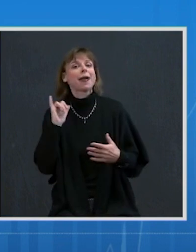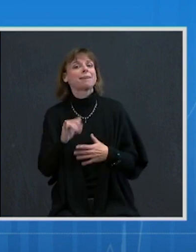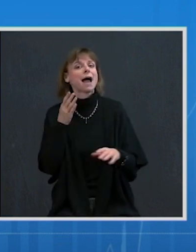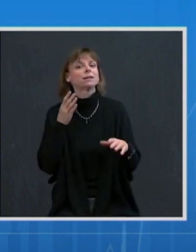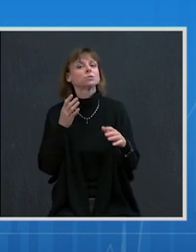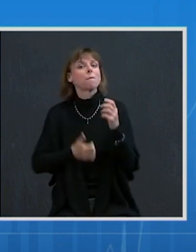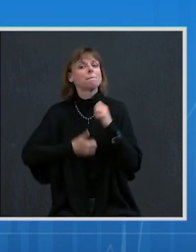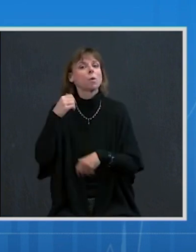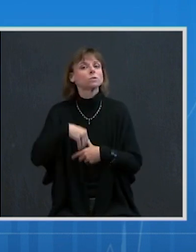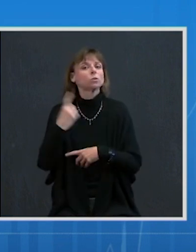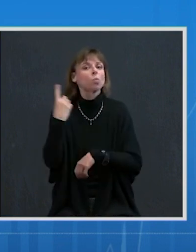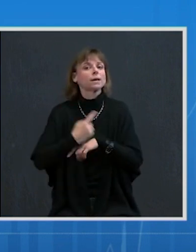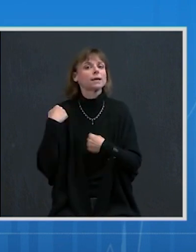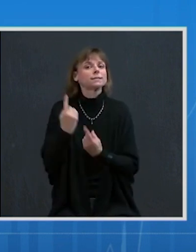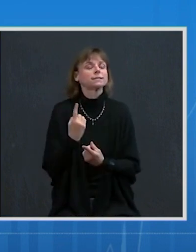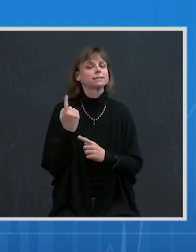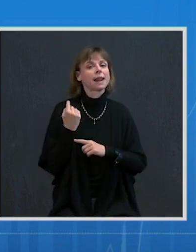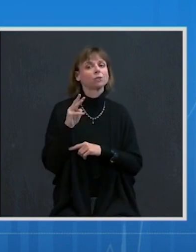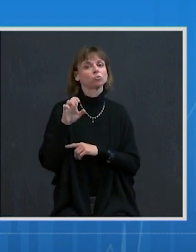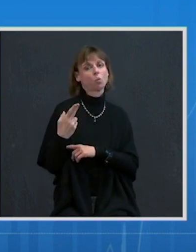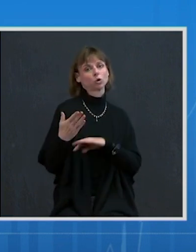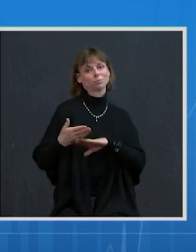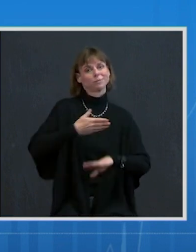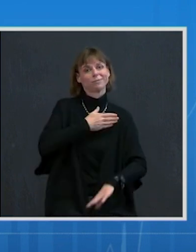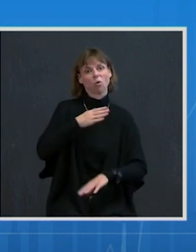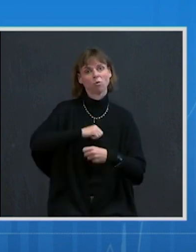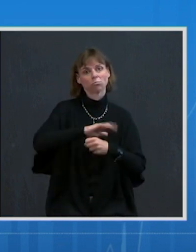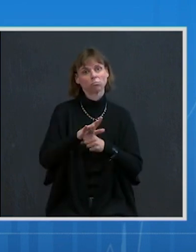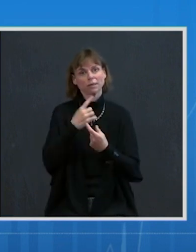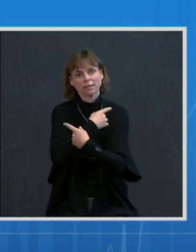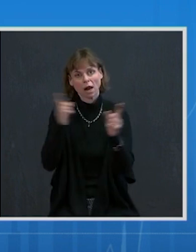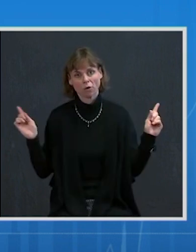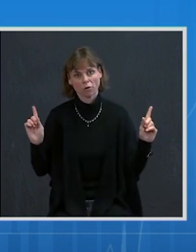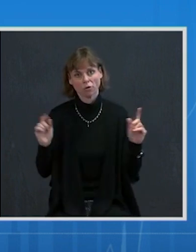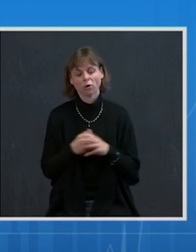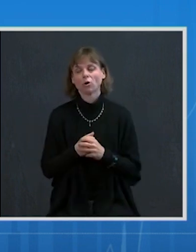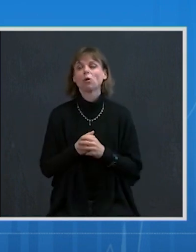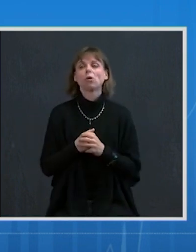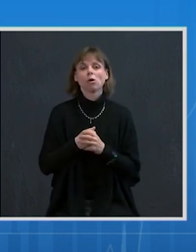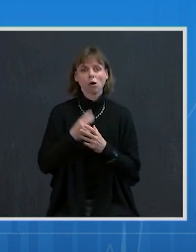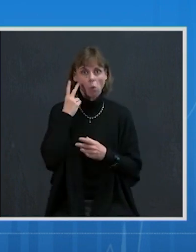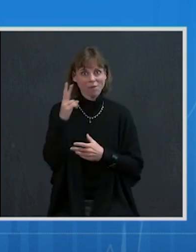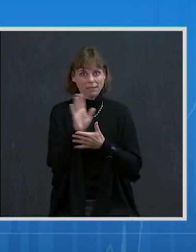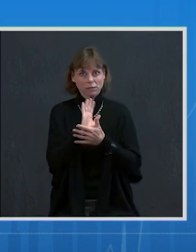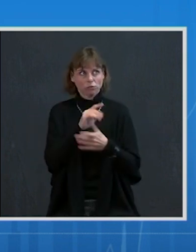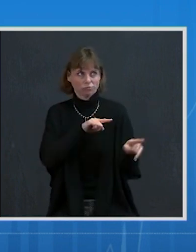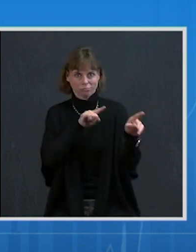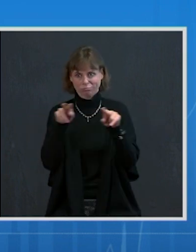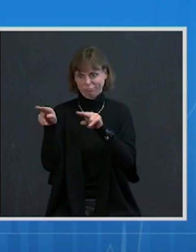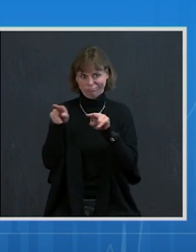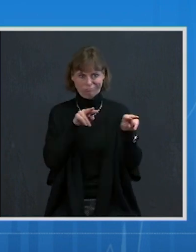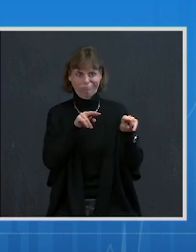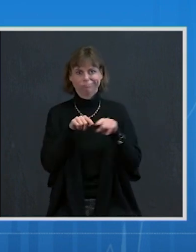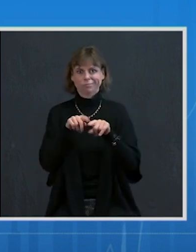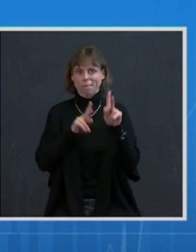pasado mes de marzo, antes de que la OMS declarara la pandemia mundial. Hemos visto imágenes de personas disfrutando de las festividades, de las